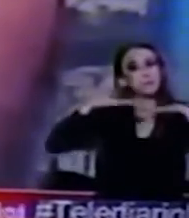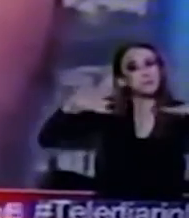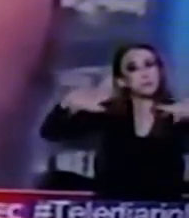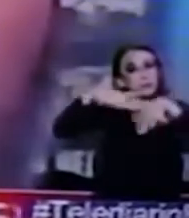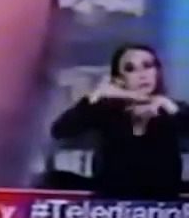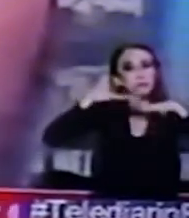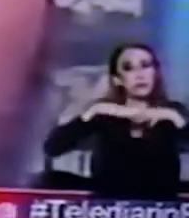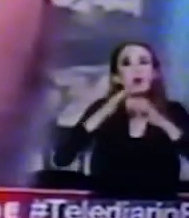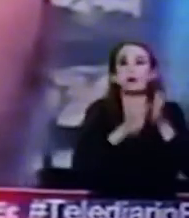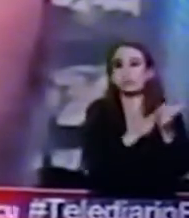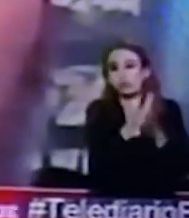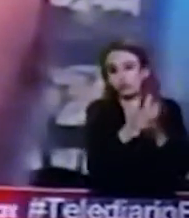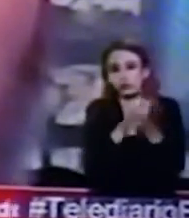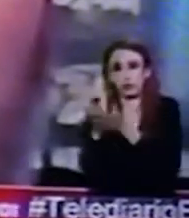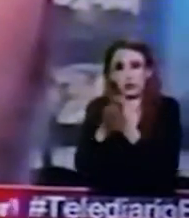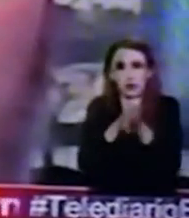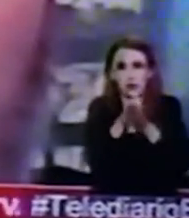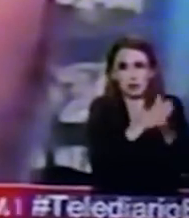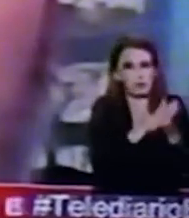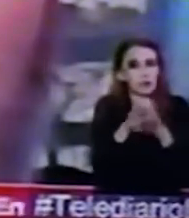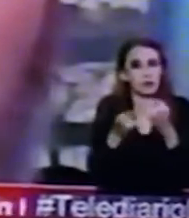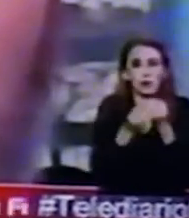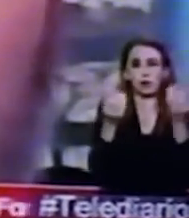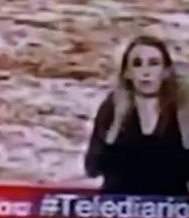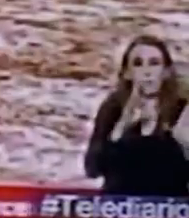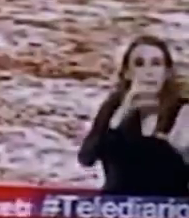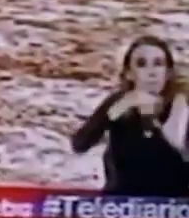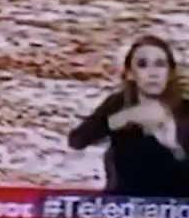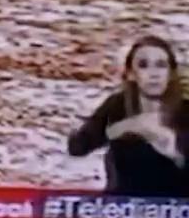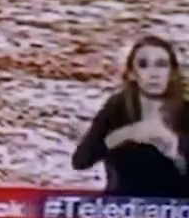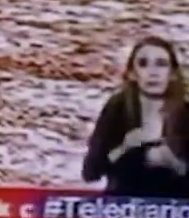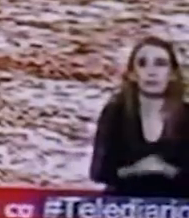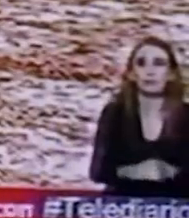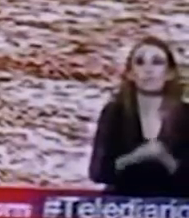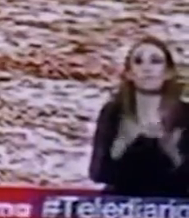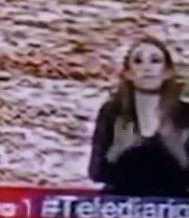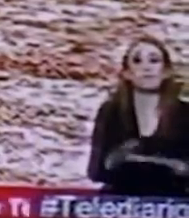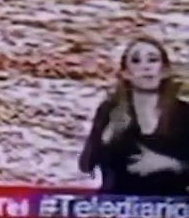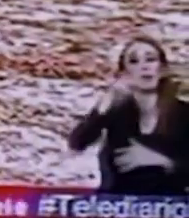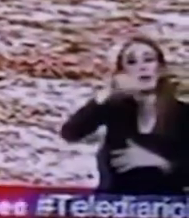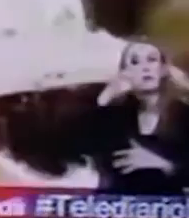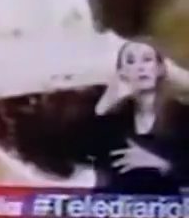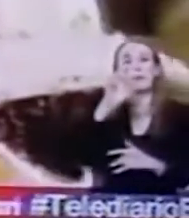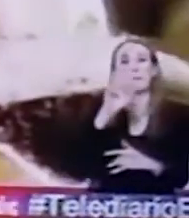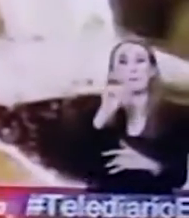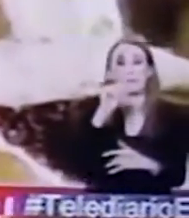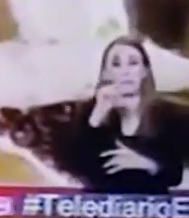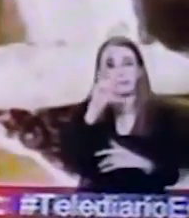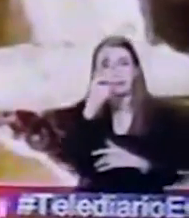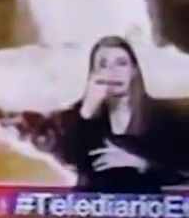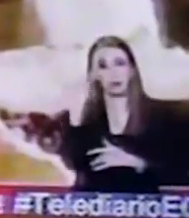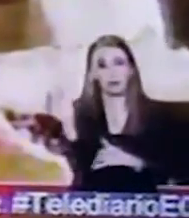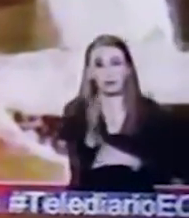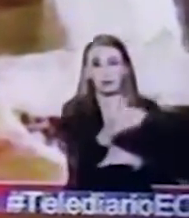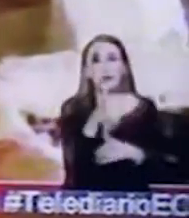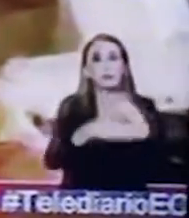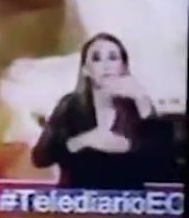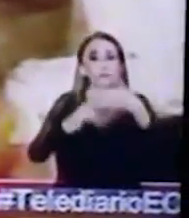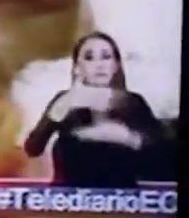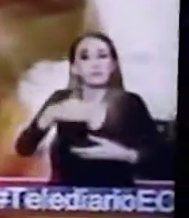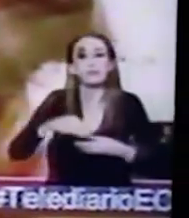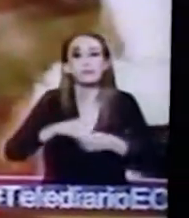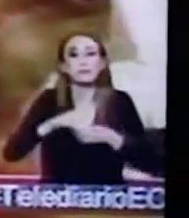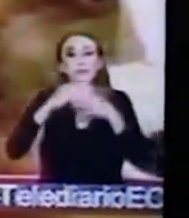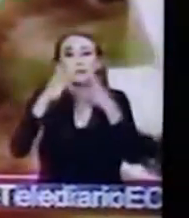va a permitir a los chocolateros ecuatorianos tener una mejor participación de ese mercado. Aunque Miranda no da a un porcentaje proyectado de crecimiento en